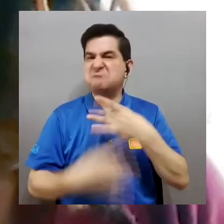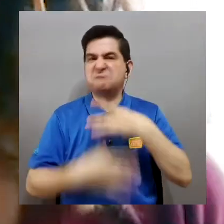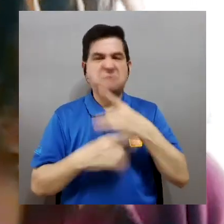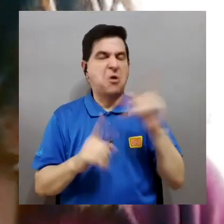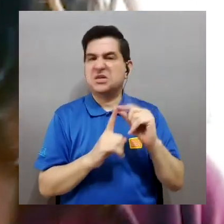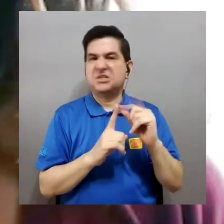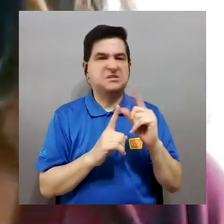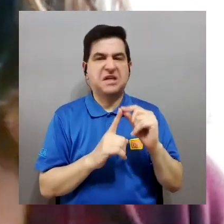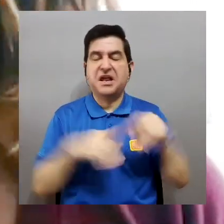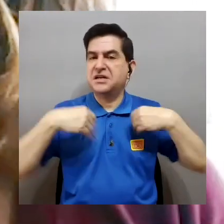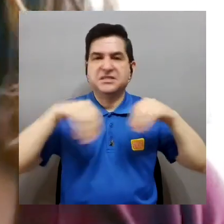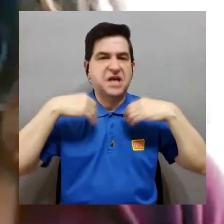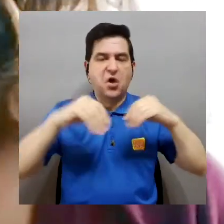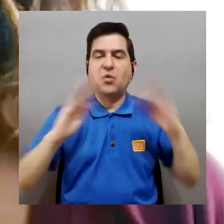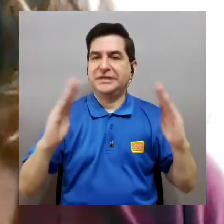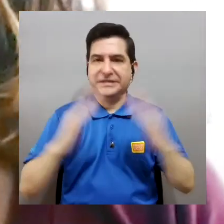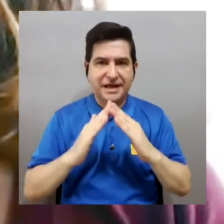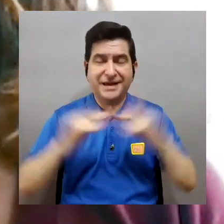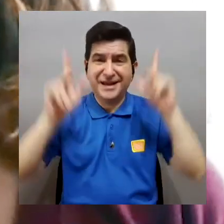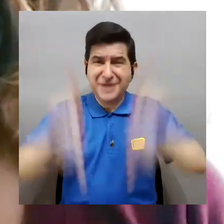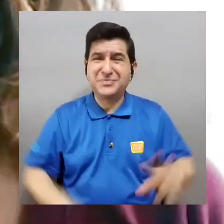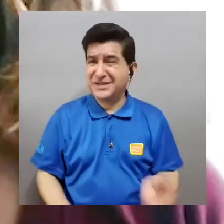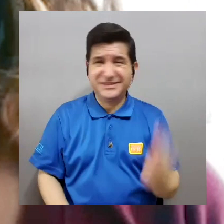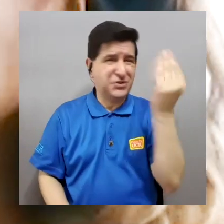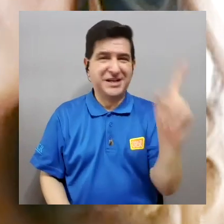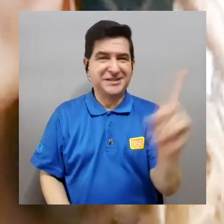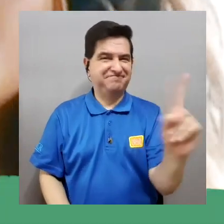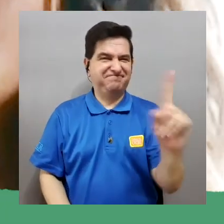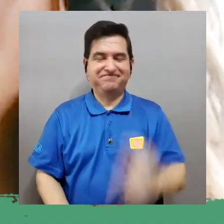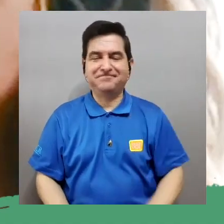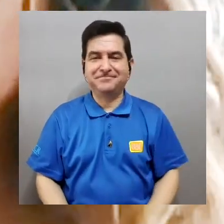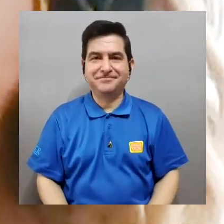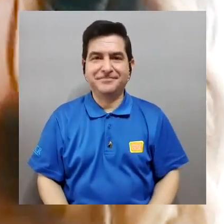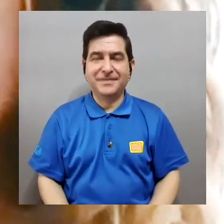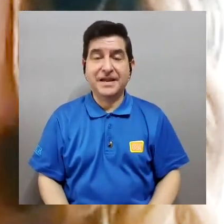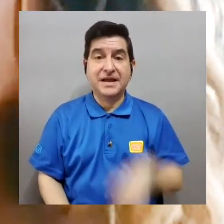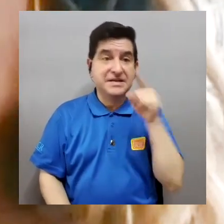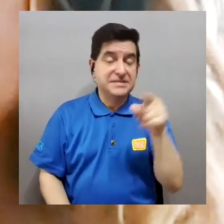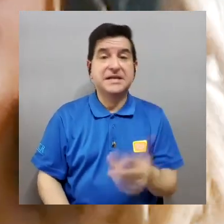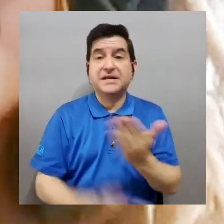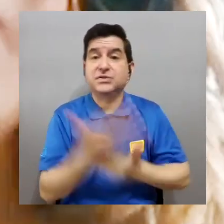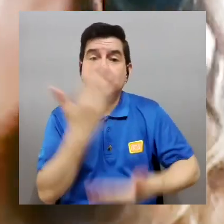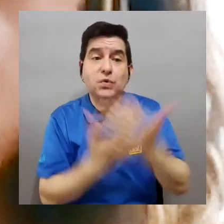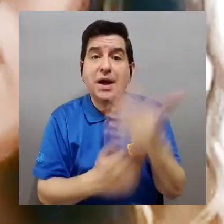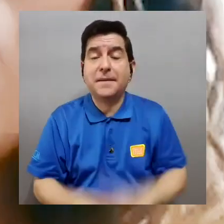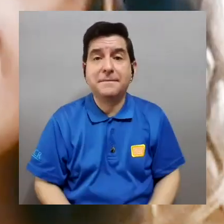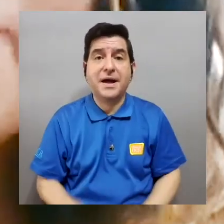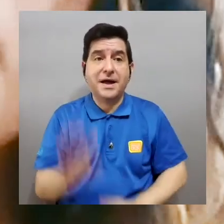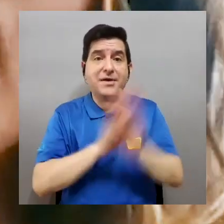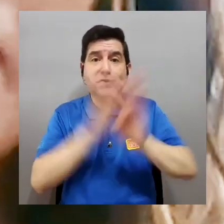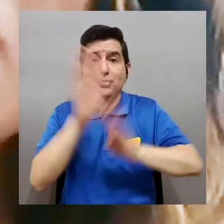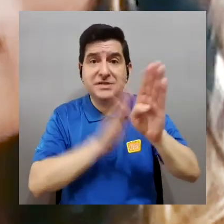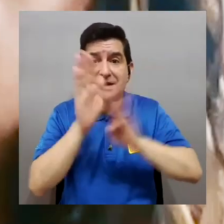interesa alquilar o venderle casas a personas jóvenes. Entonces, definitivamente, si lo dejamos en manos de los